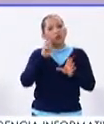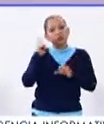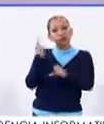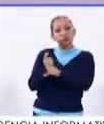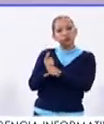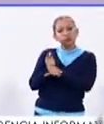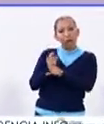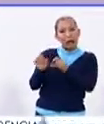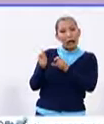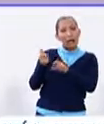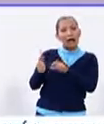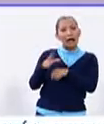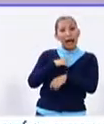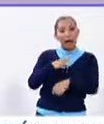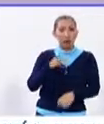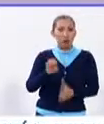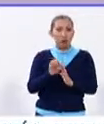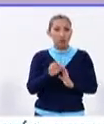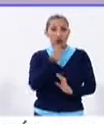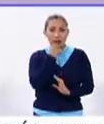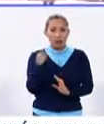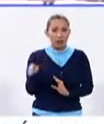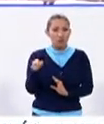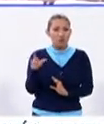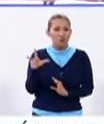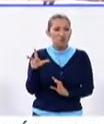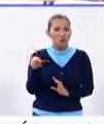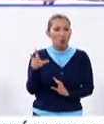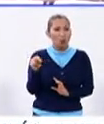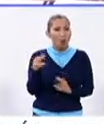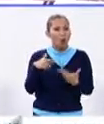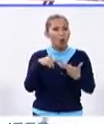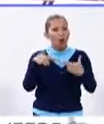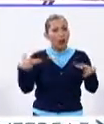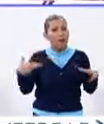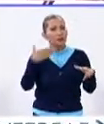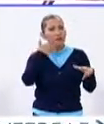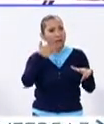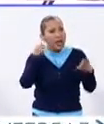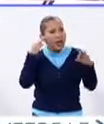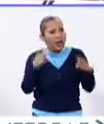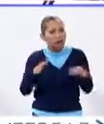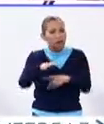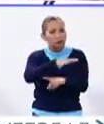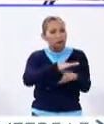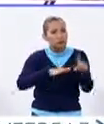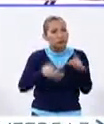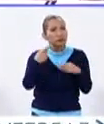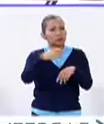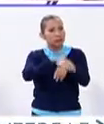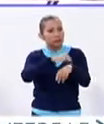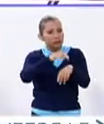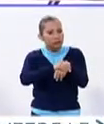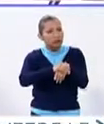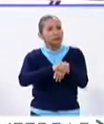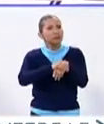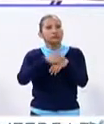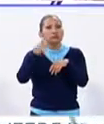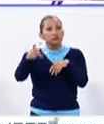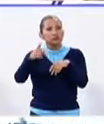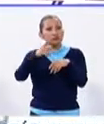identificar si un niño no está teniendo unas relaciones saludables en su entorno, ¿no? Con sus amigos, con